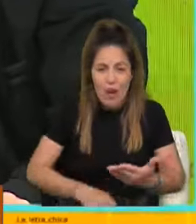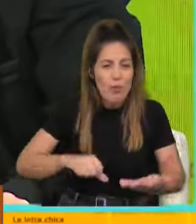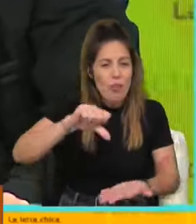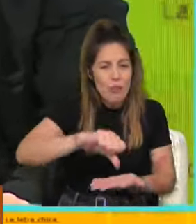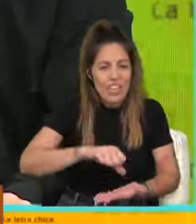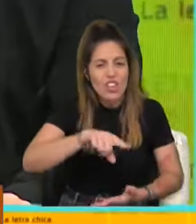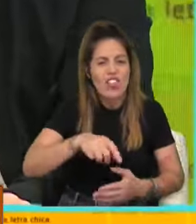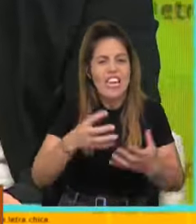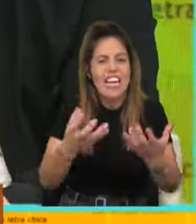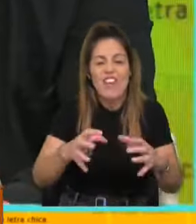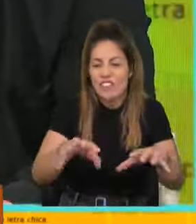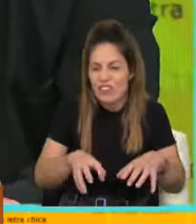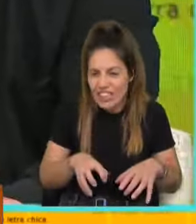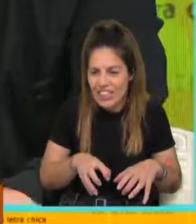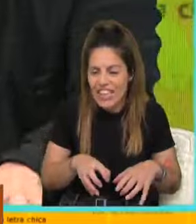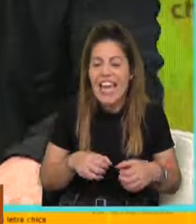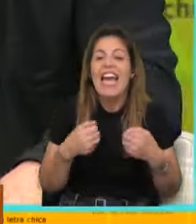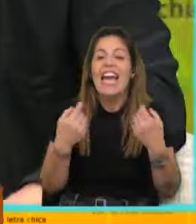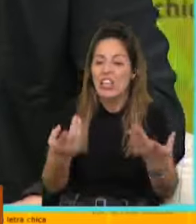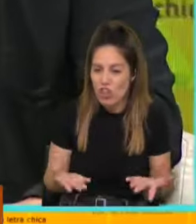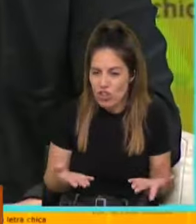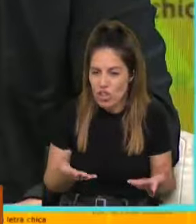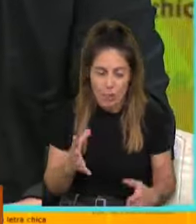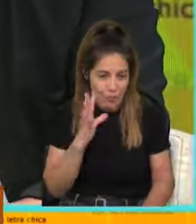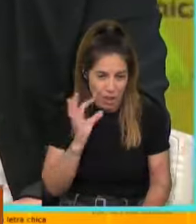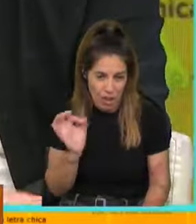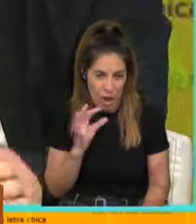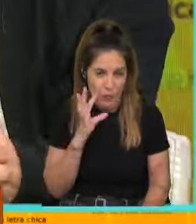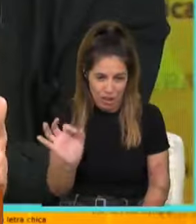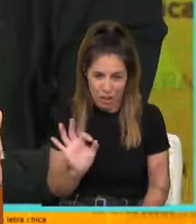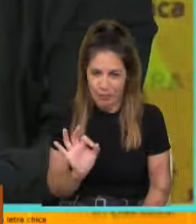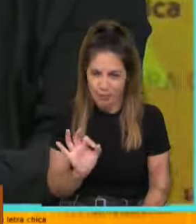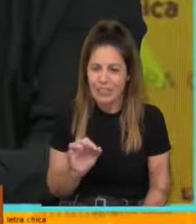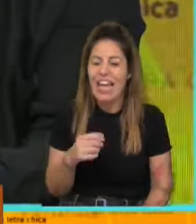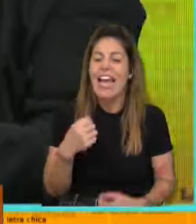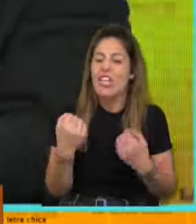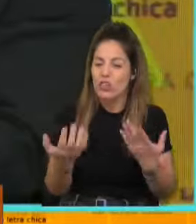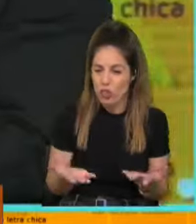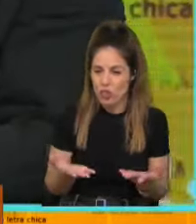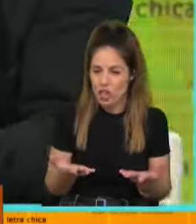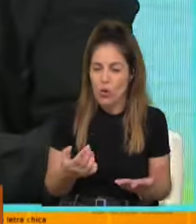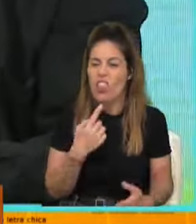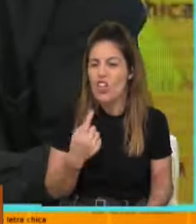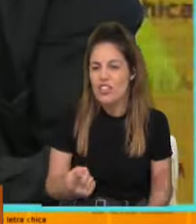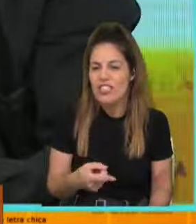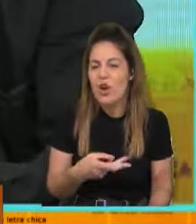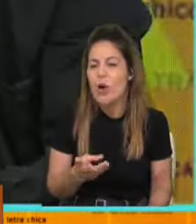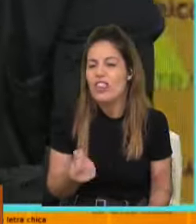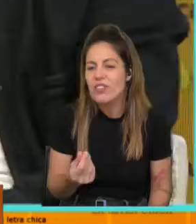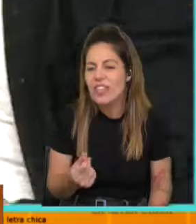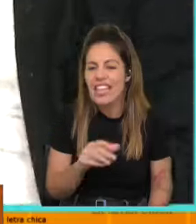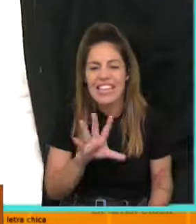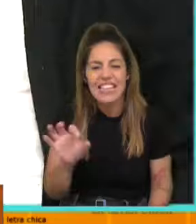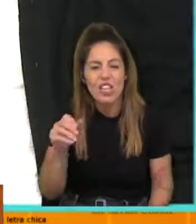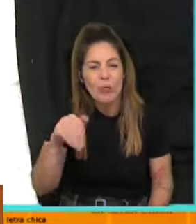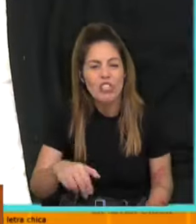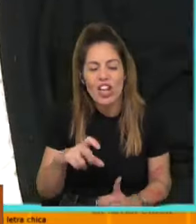vivir entonces Y entonces Perdona entonces cuando dice si cuánto va a salir 500 millones